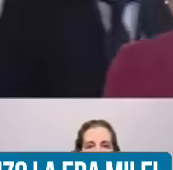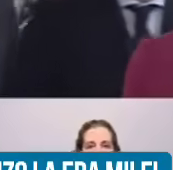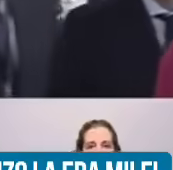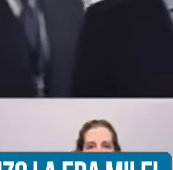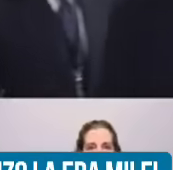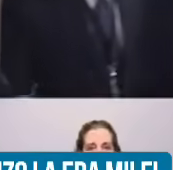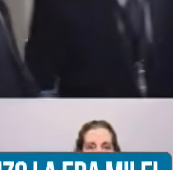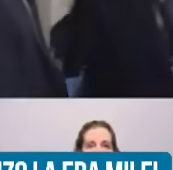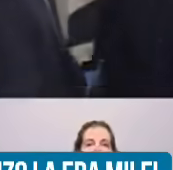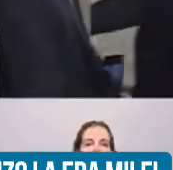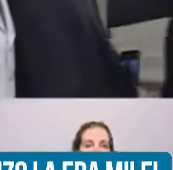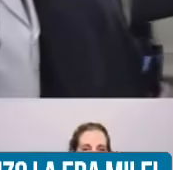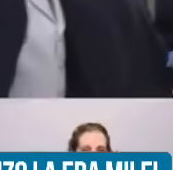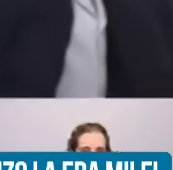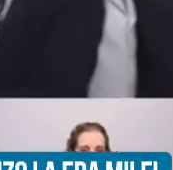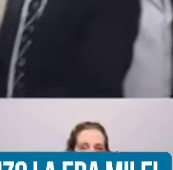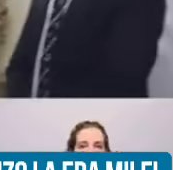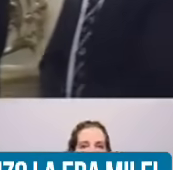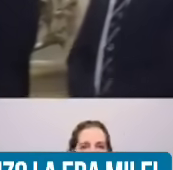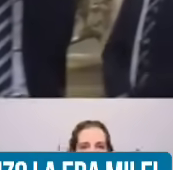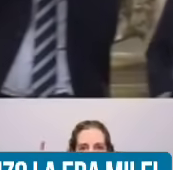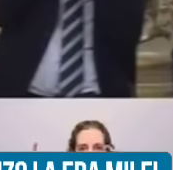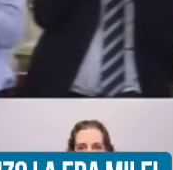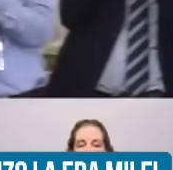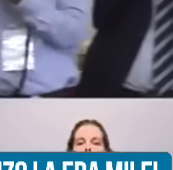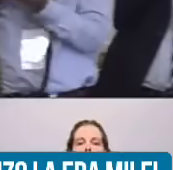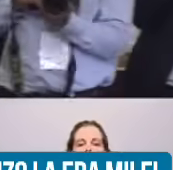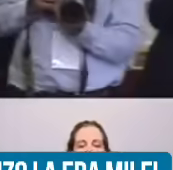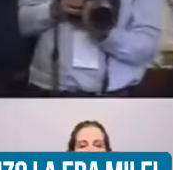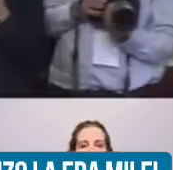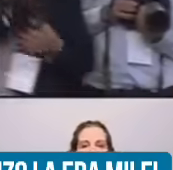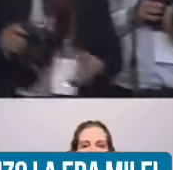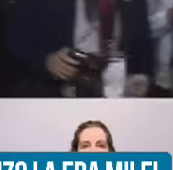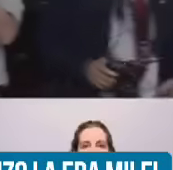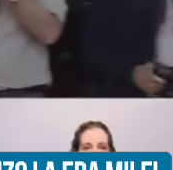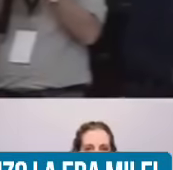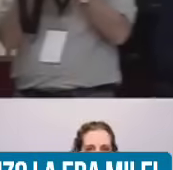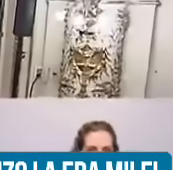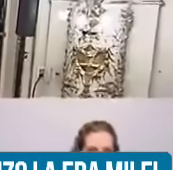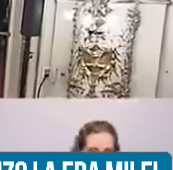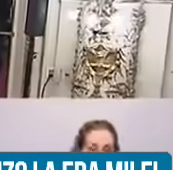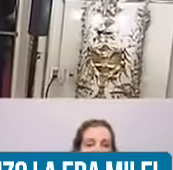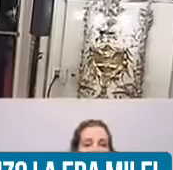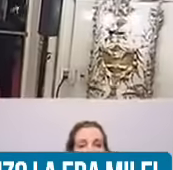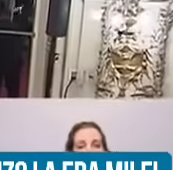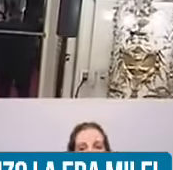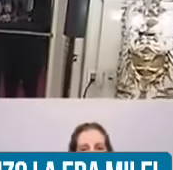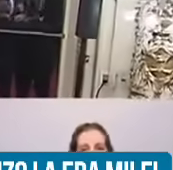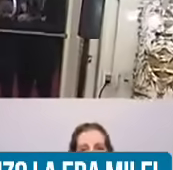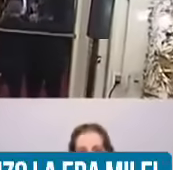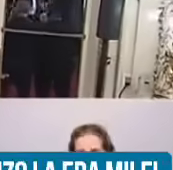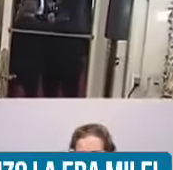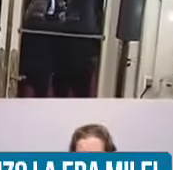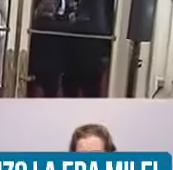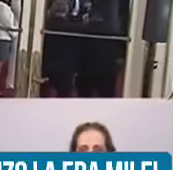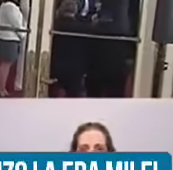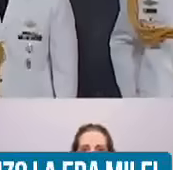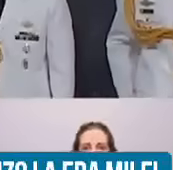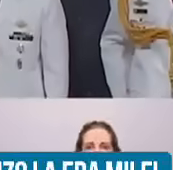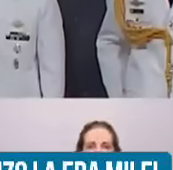Damos espacio para la finalización de tomas fotográficas y se acerca hasta el señor presidente de